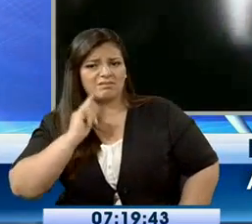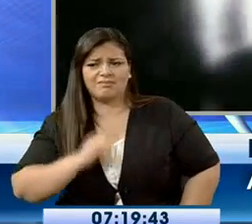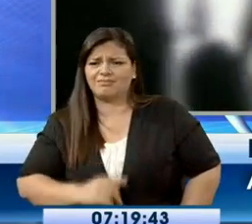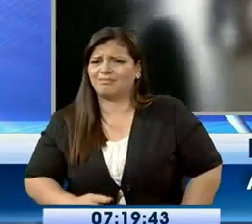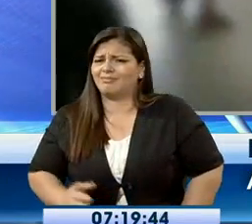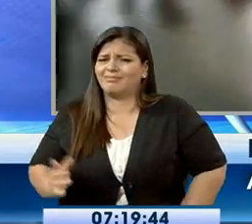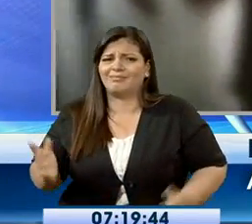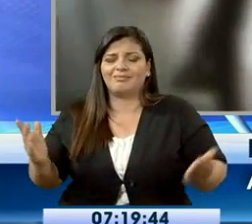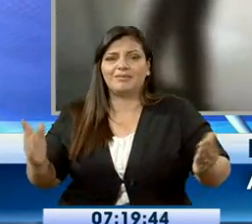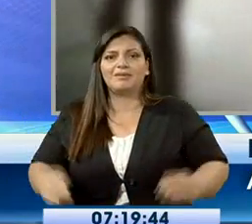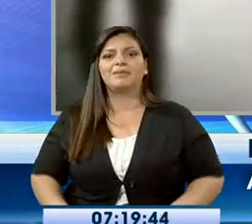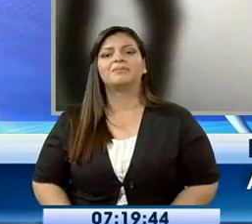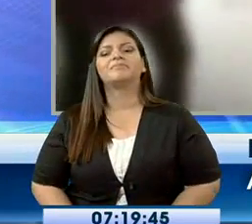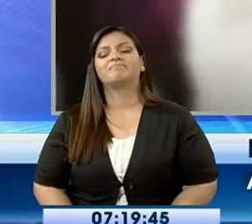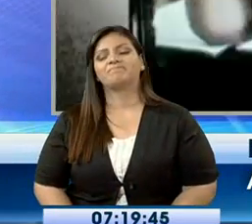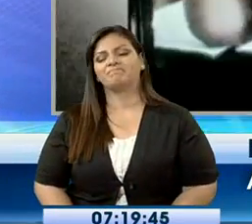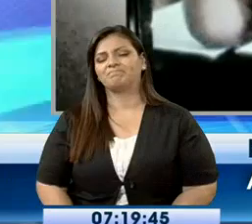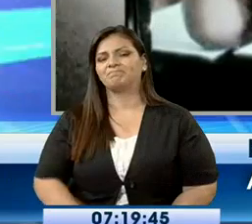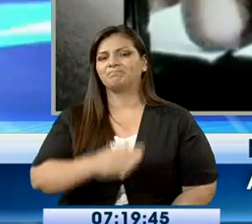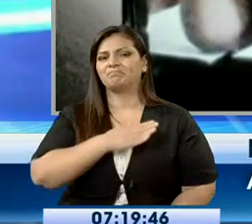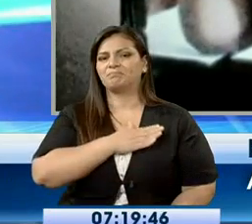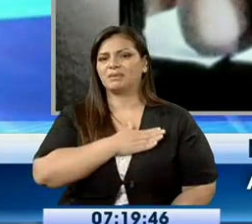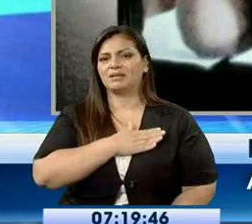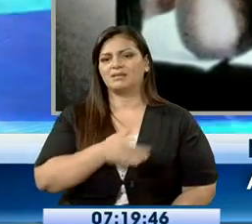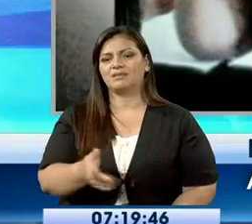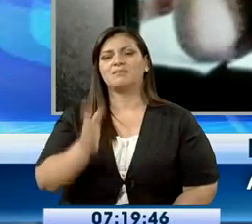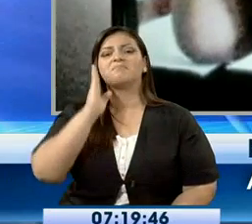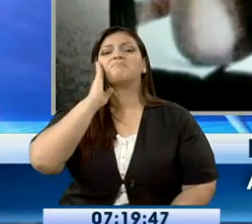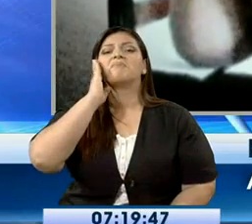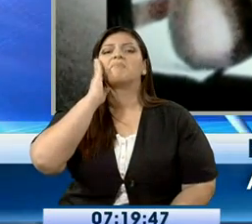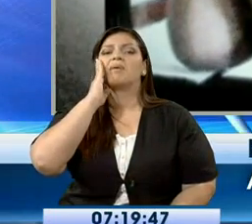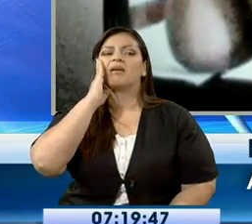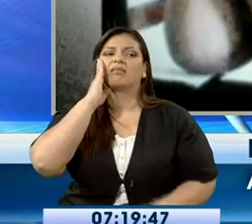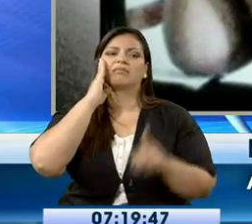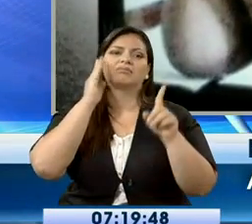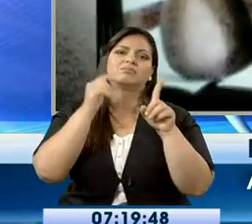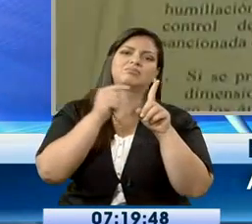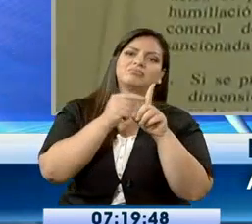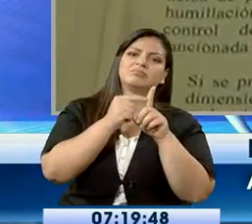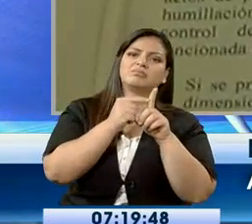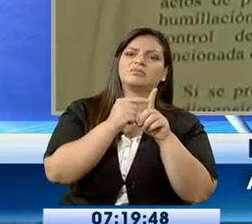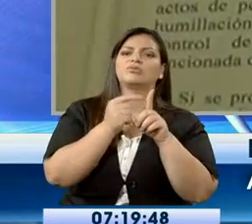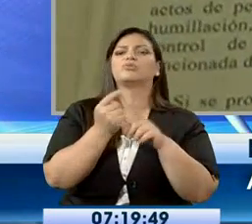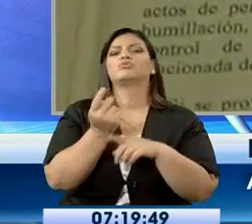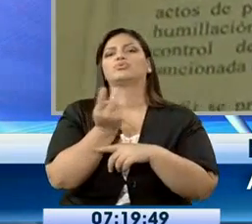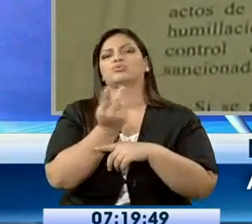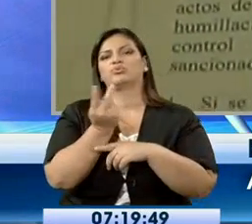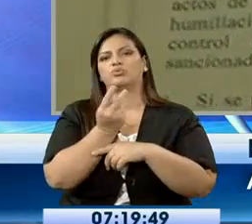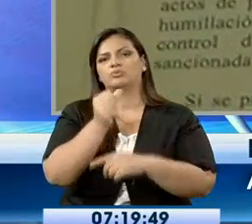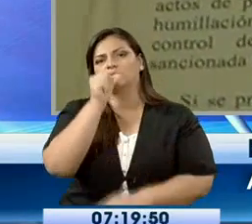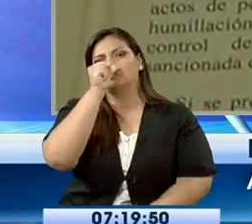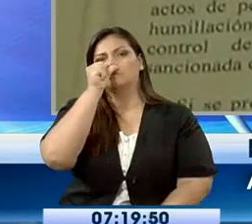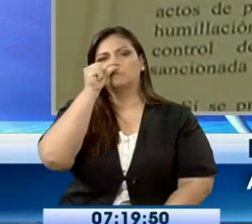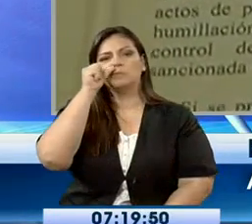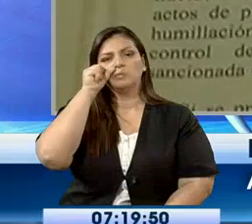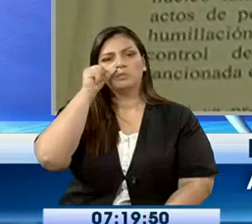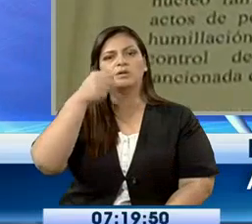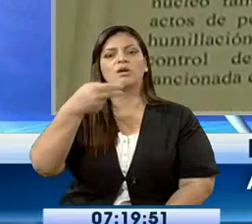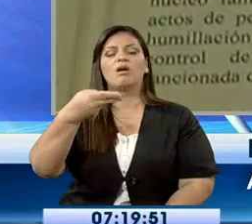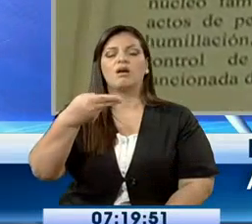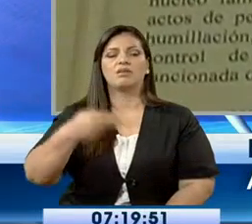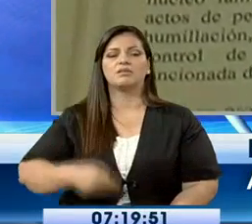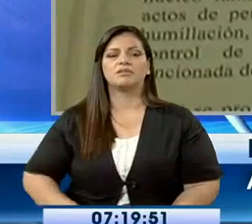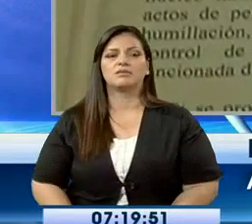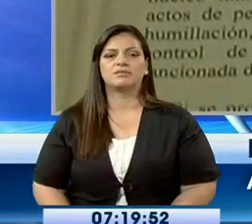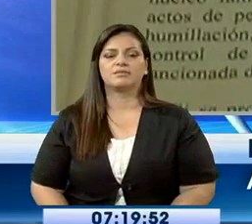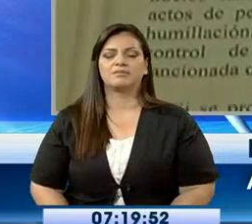consumidores de H. Bueno, eso podría... Consecuentemente, bajo los efectos de la droga, allí pues se desencadena en este tipo de acciones